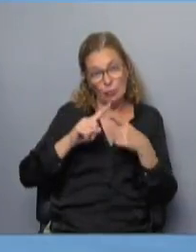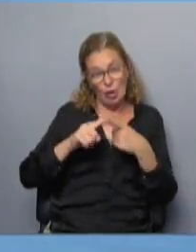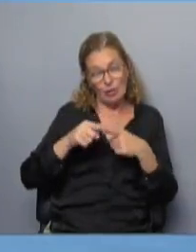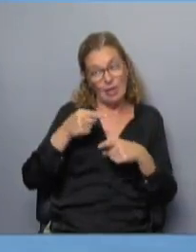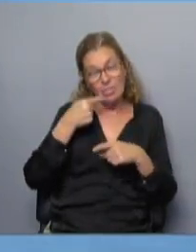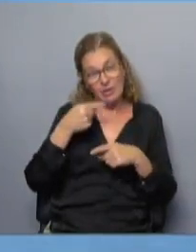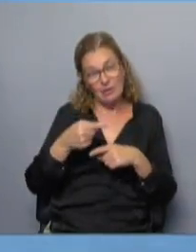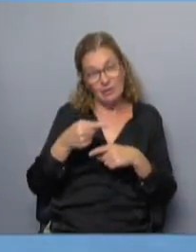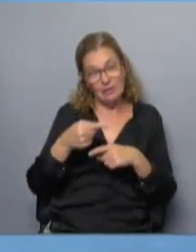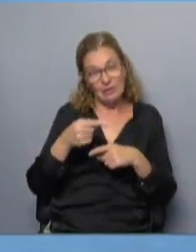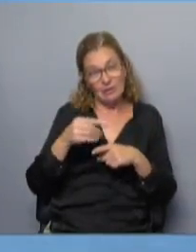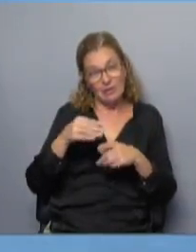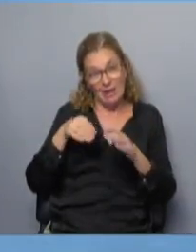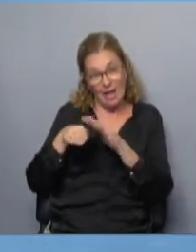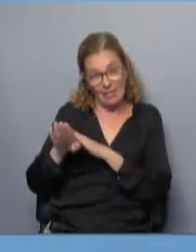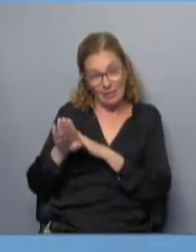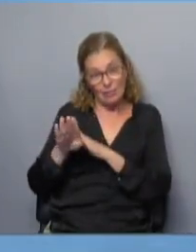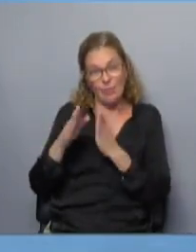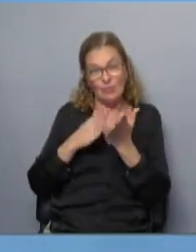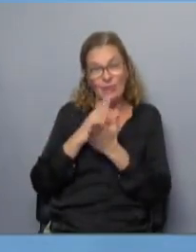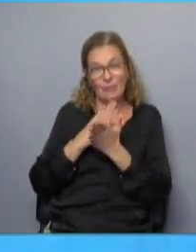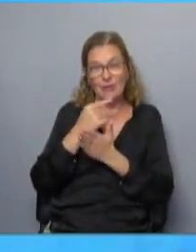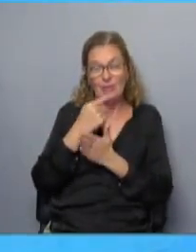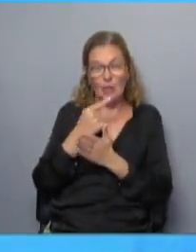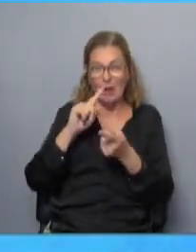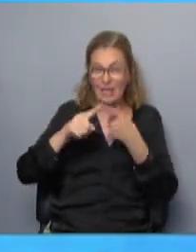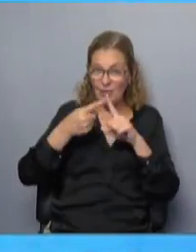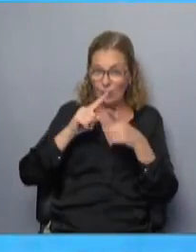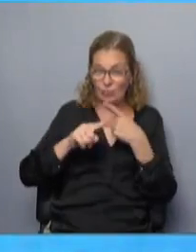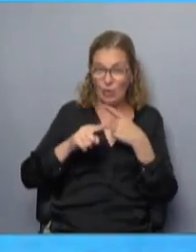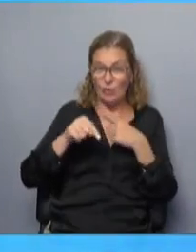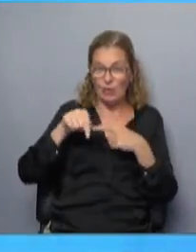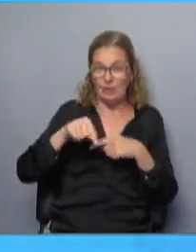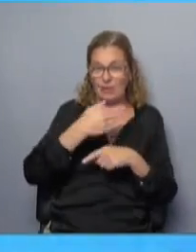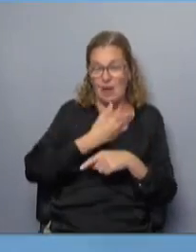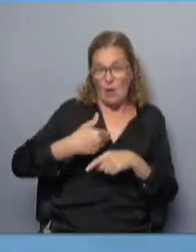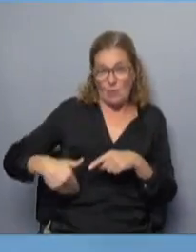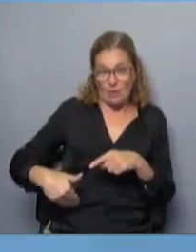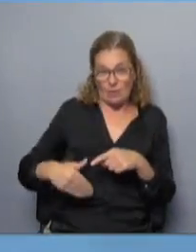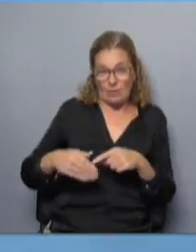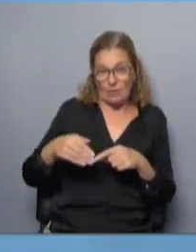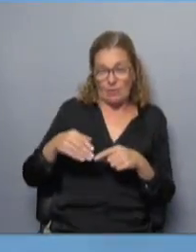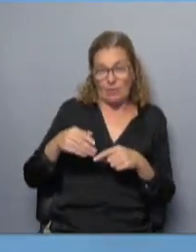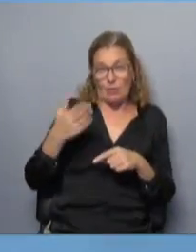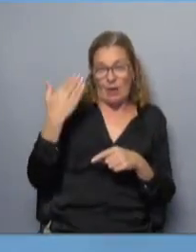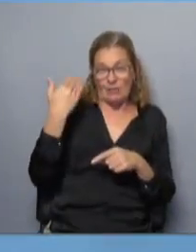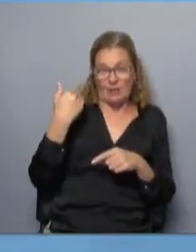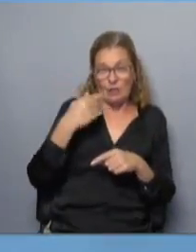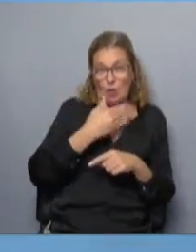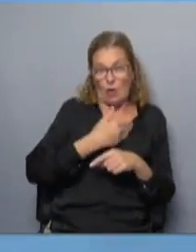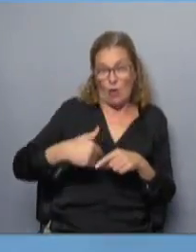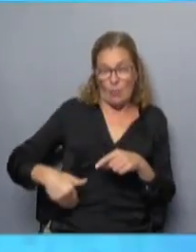quedan en el vestuario como siempre lo dijo si de la discusión que yo con el actual gobierno con el actual gobierno y con el anterior gobierno